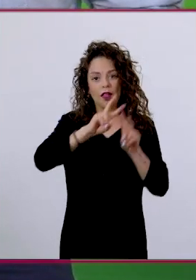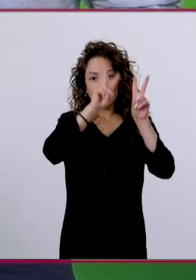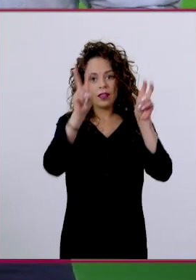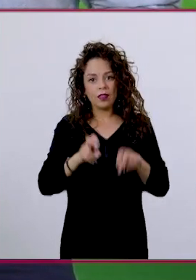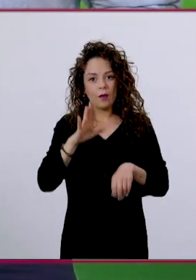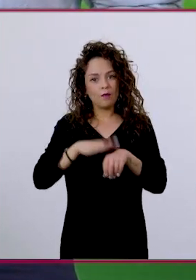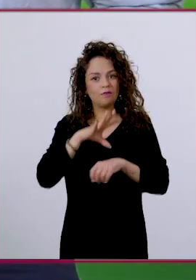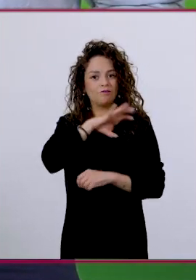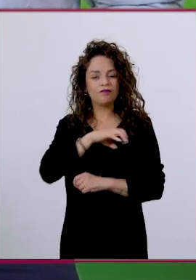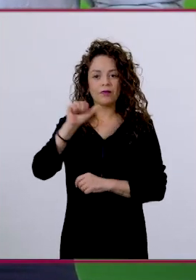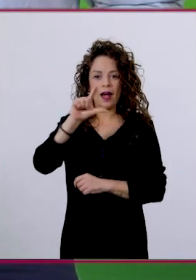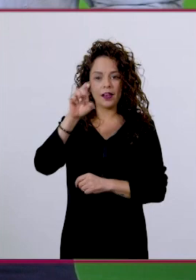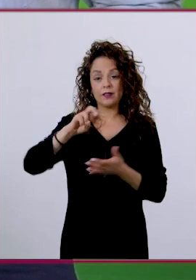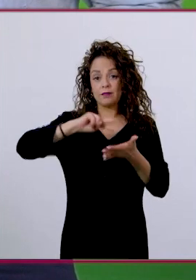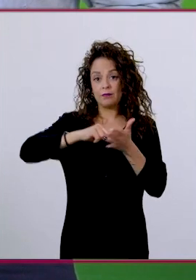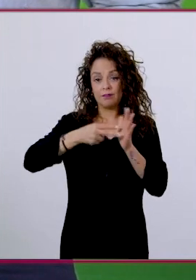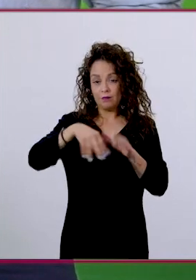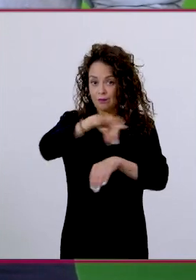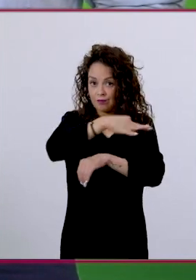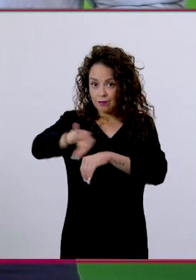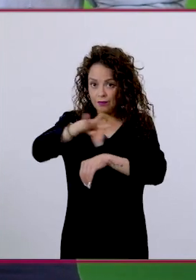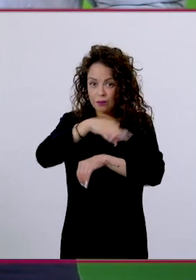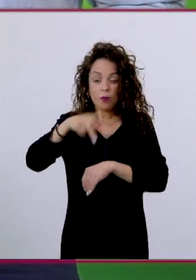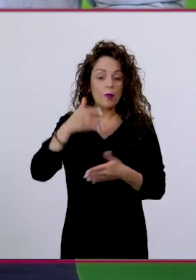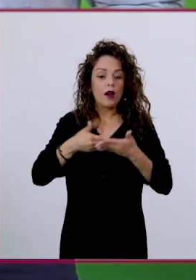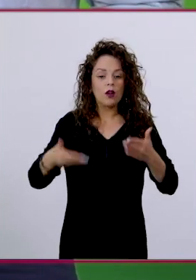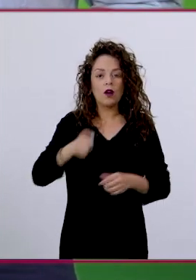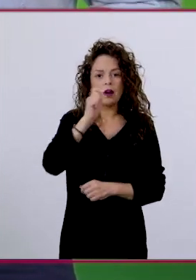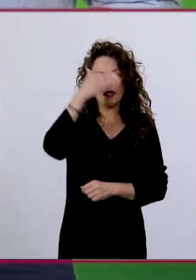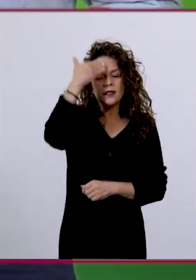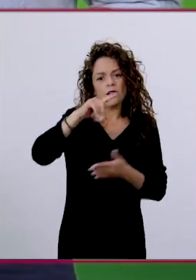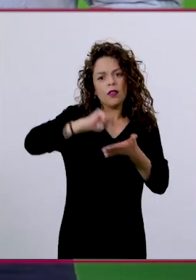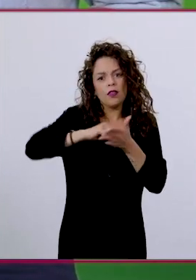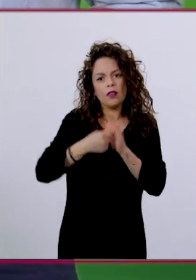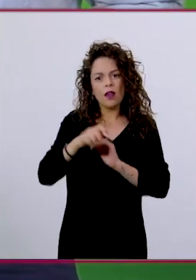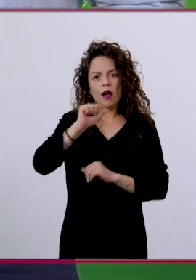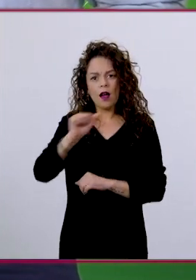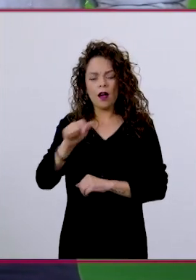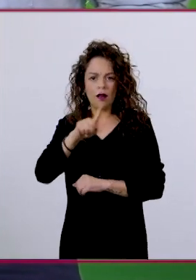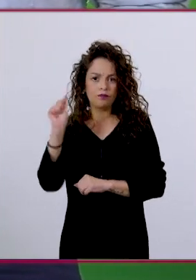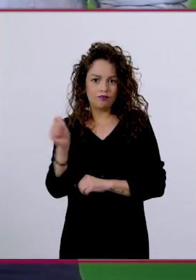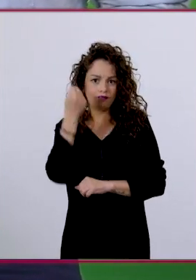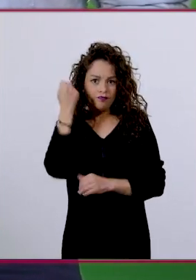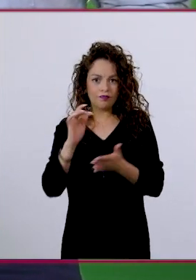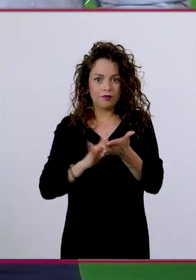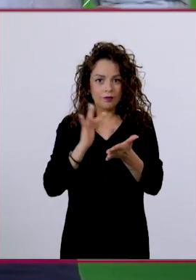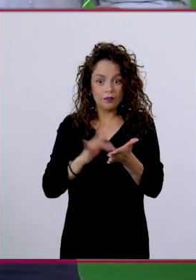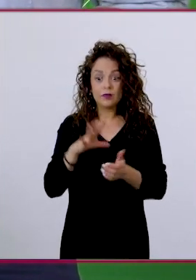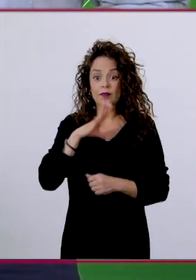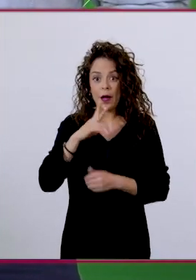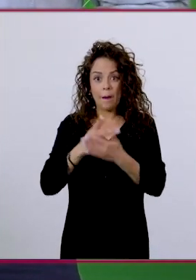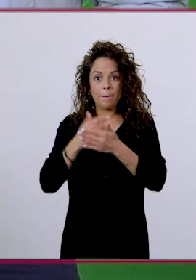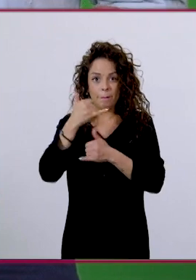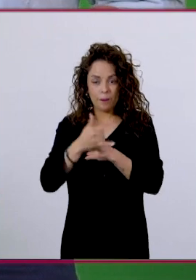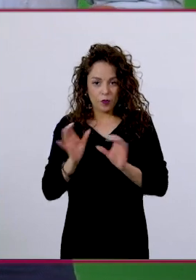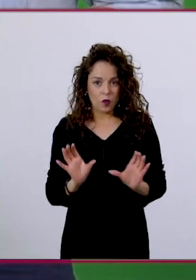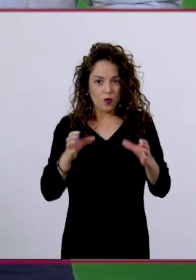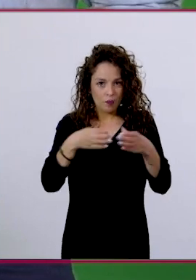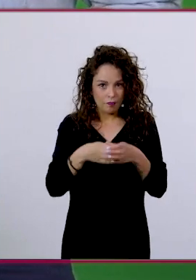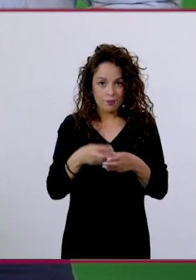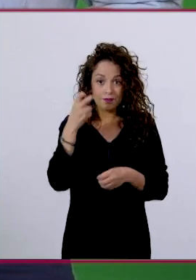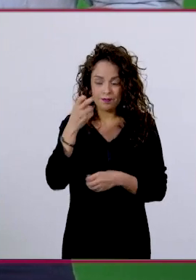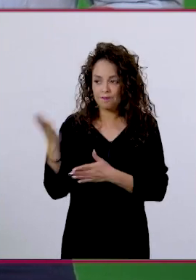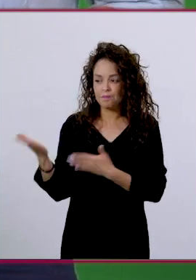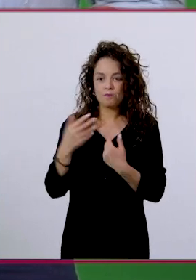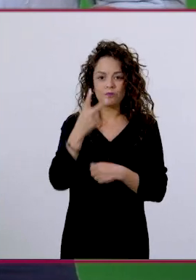la arquitectura. Solo que en esta ocasión conoceremos cómo las tecnologías digitales están presentes en proyectos comunitarios y para ello invitamos a dos